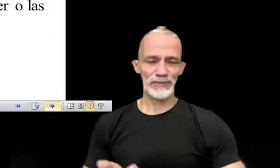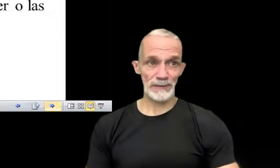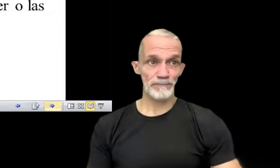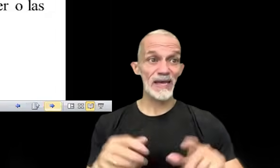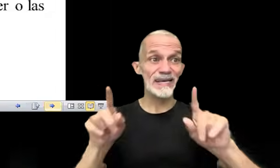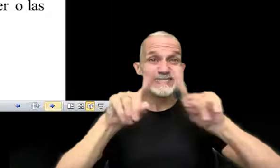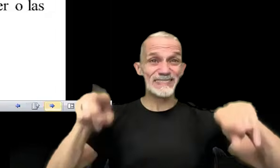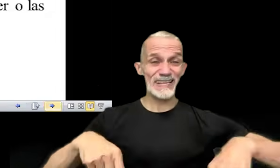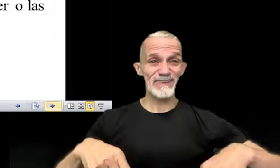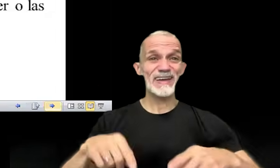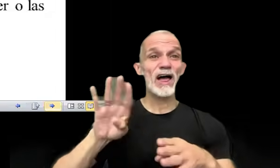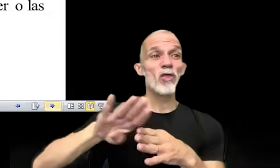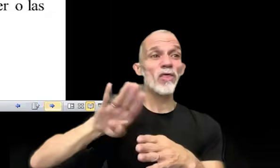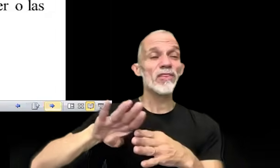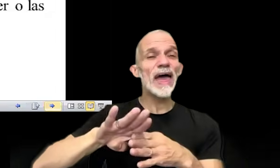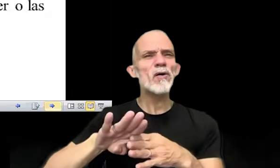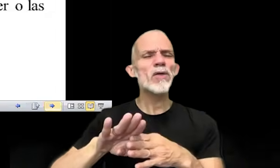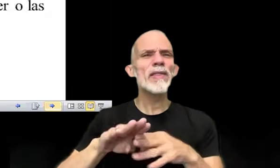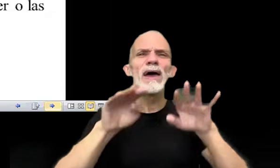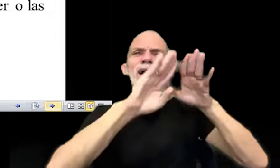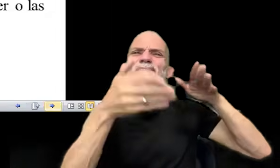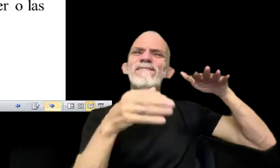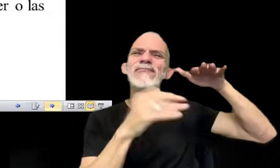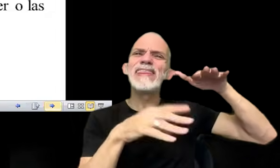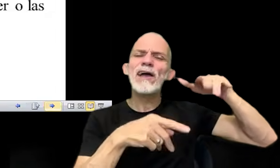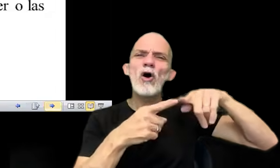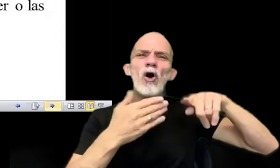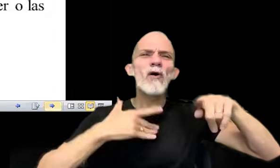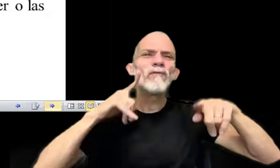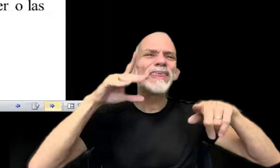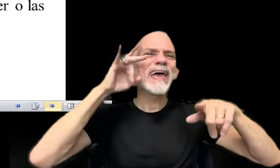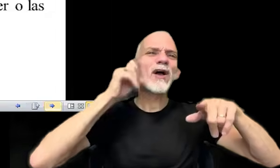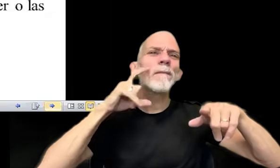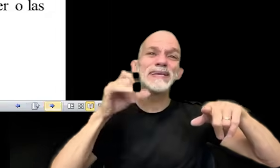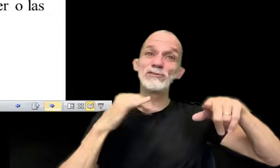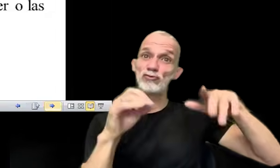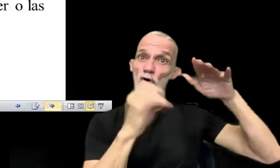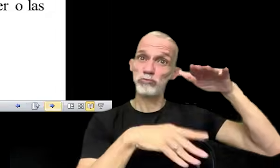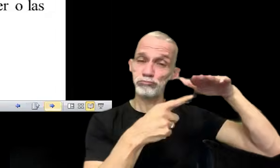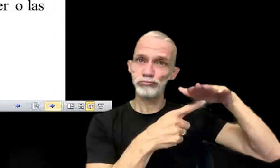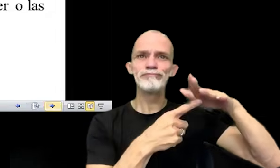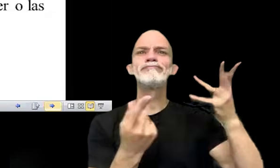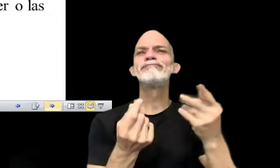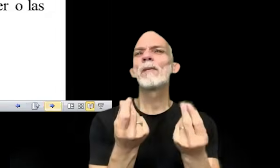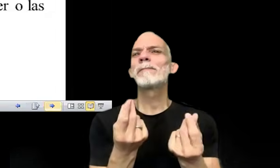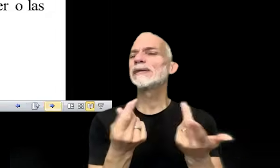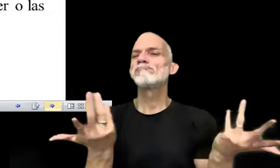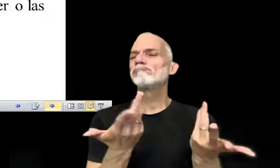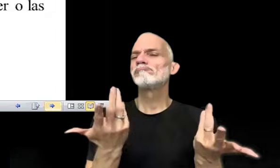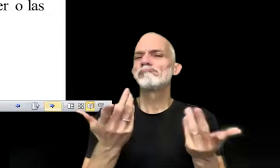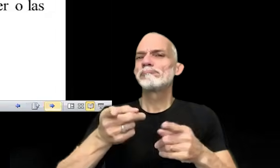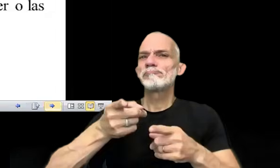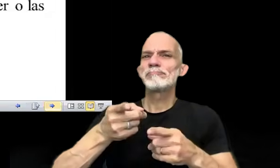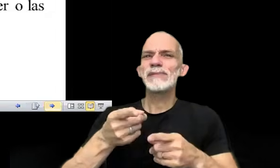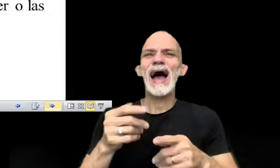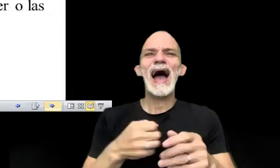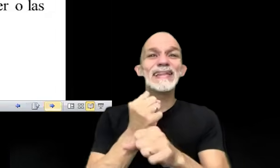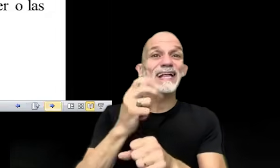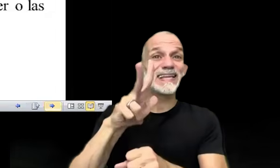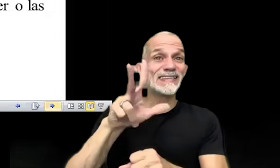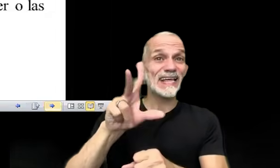Los certificados de deuda de fideicomiso financieros a la cotización que tenga el 31/12. Si no